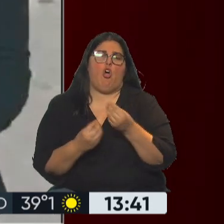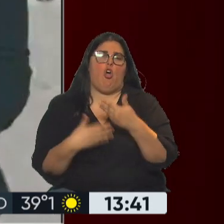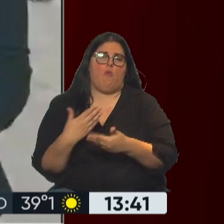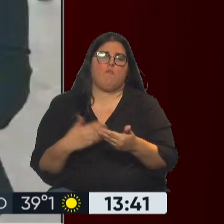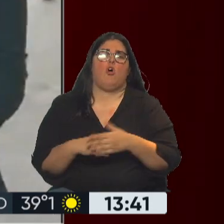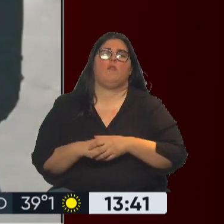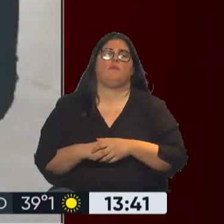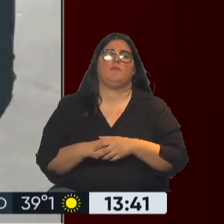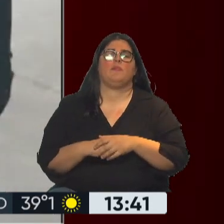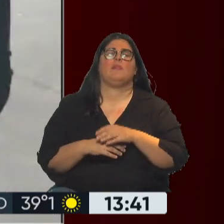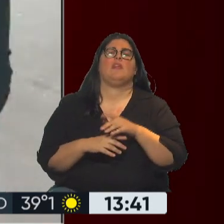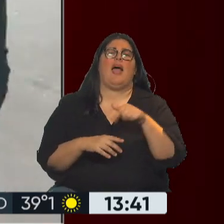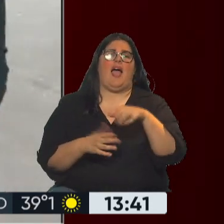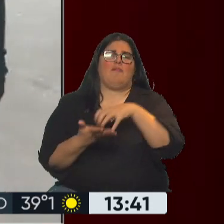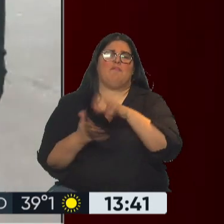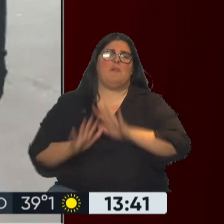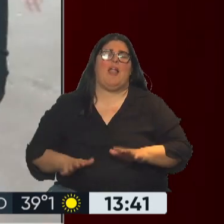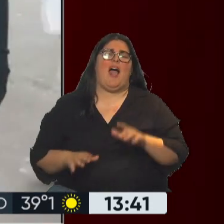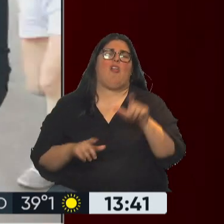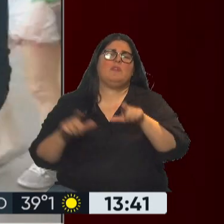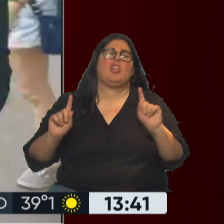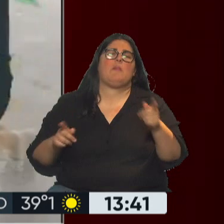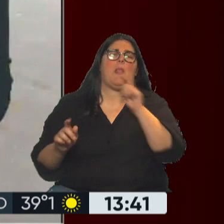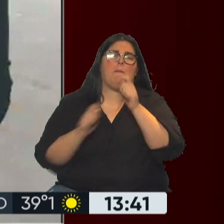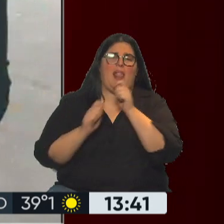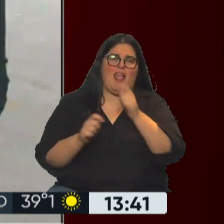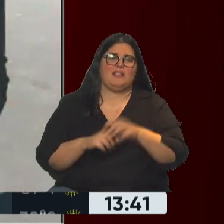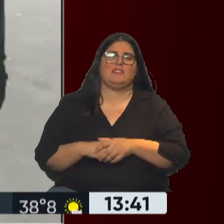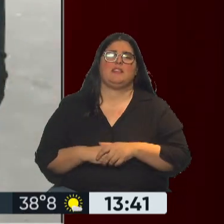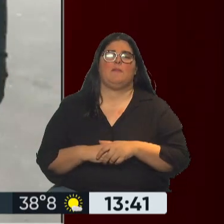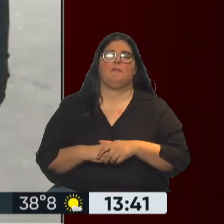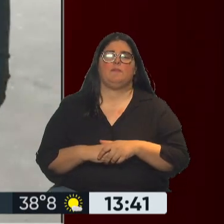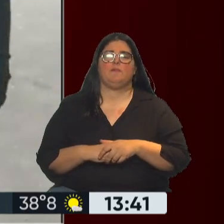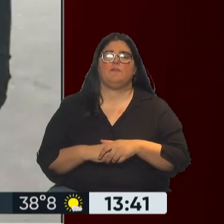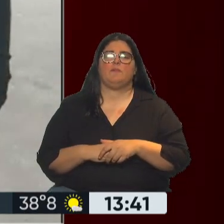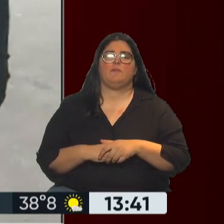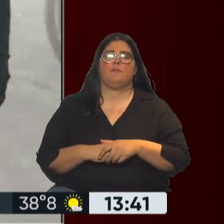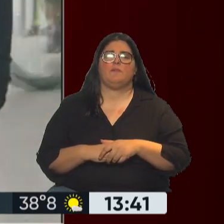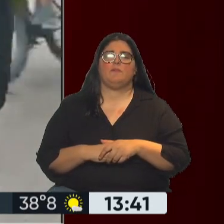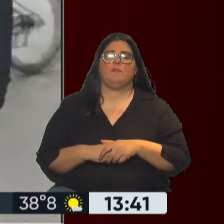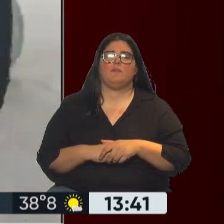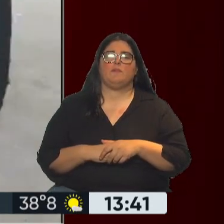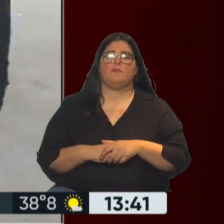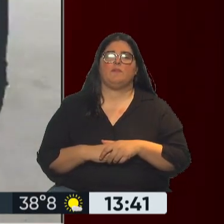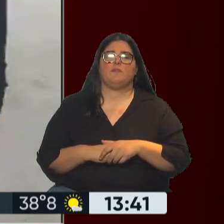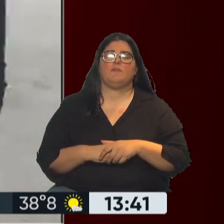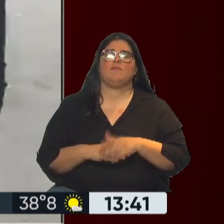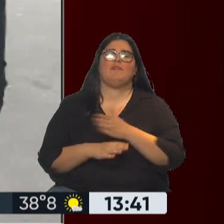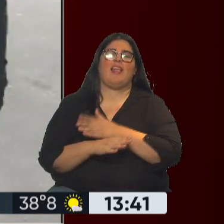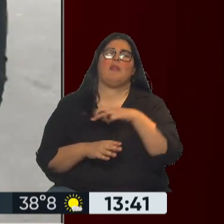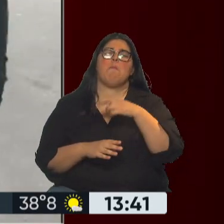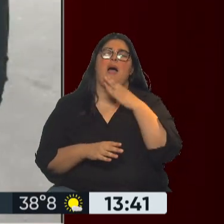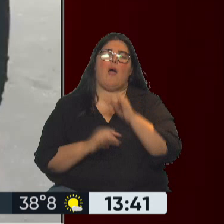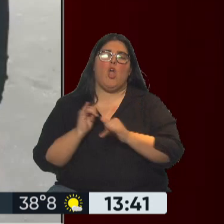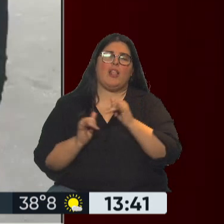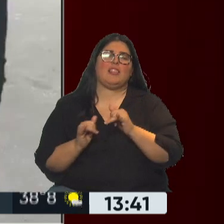internacionales en la prensa. Pero para empezar a escuchar más los detalles de toda la cuestión que tiene que ver con las infraestructuras, como bien decíamos, Leticia